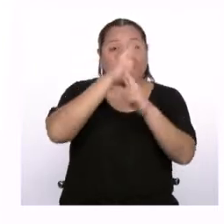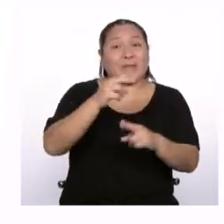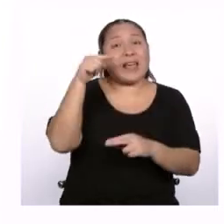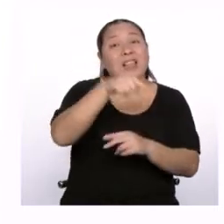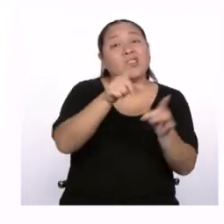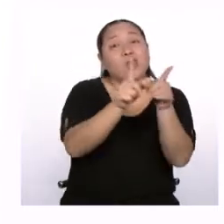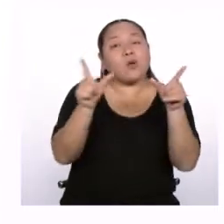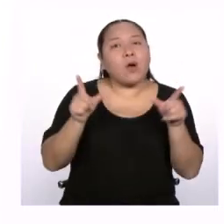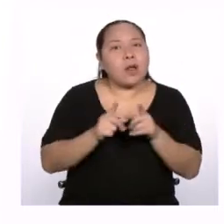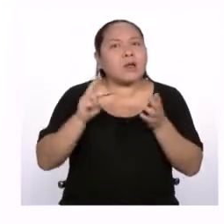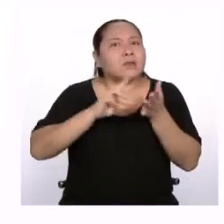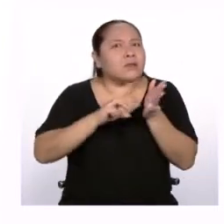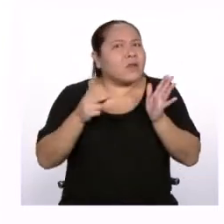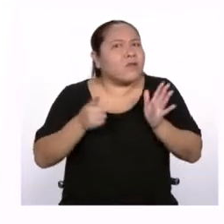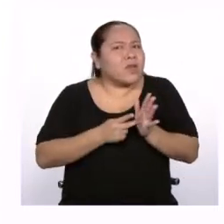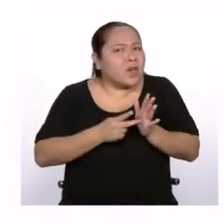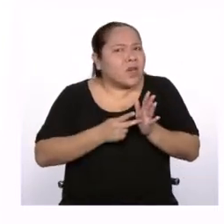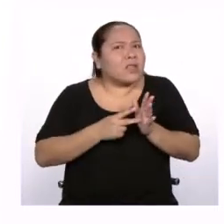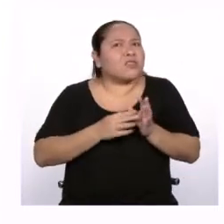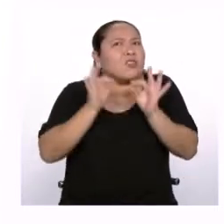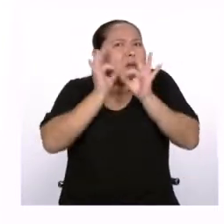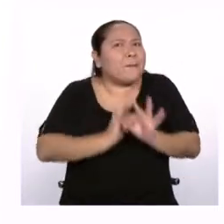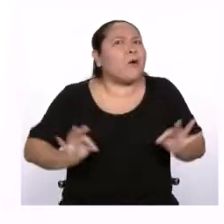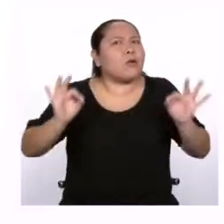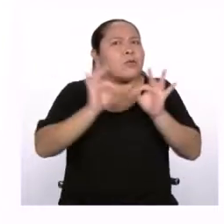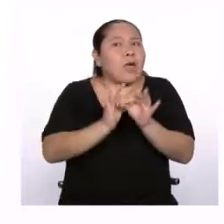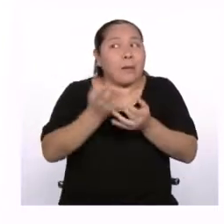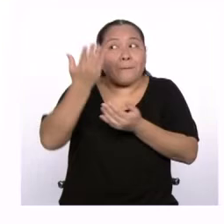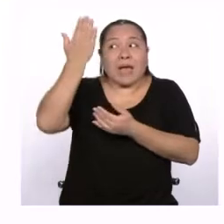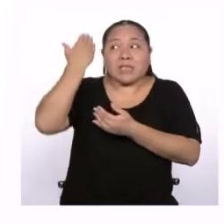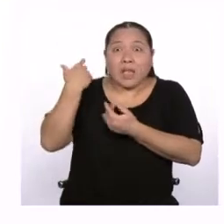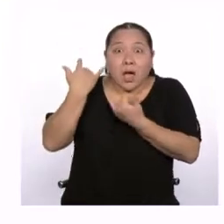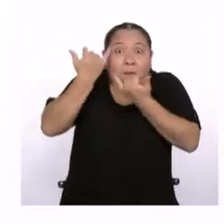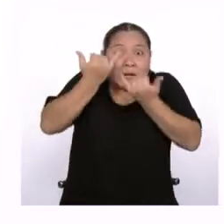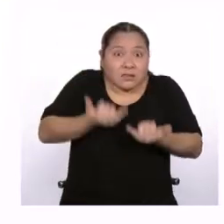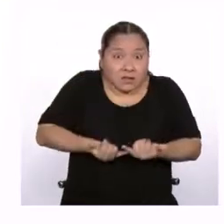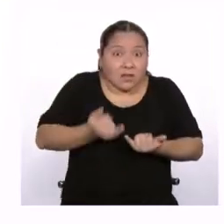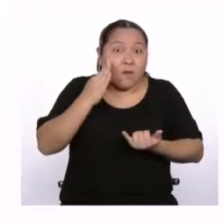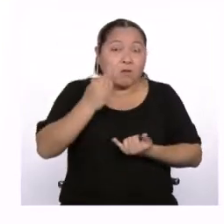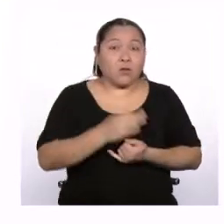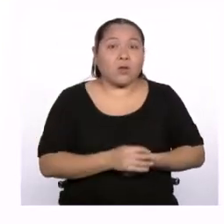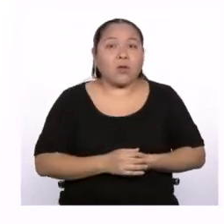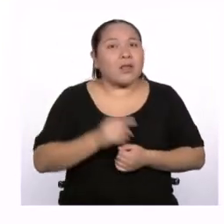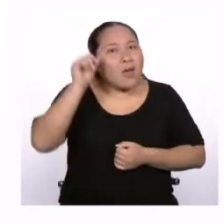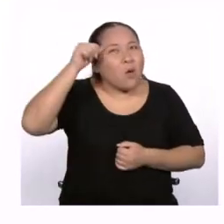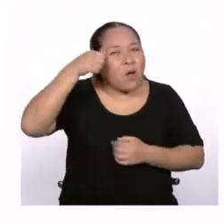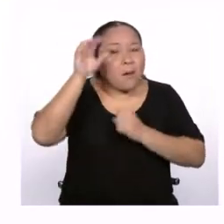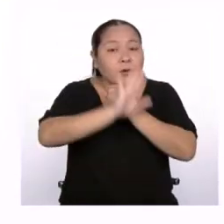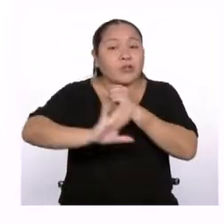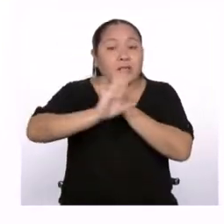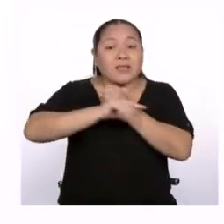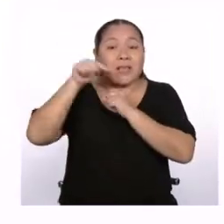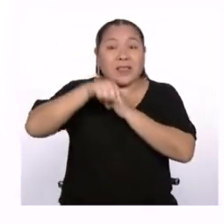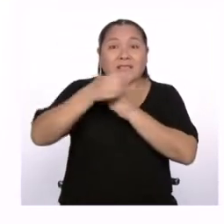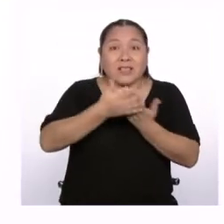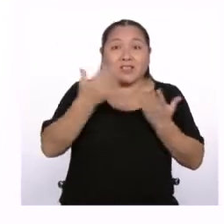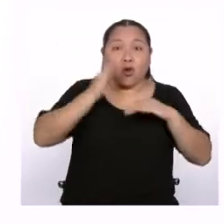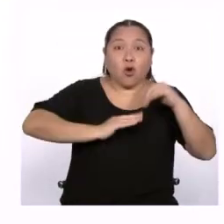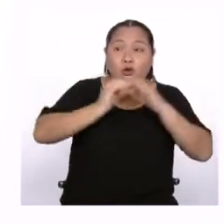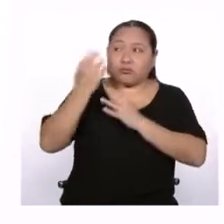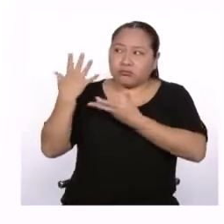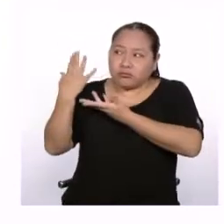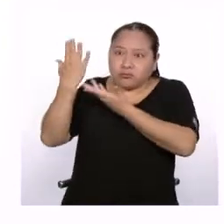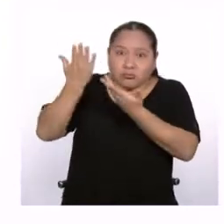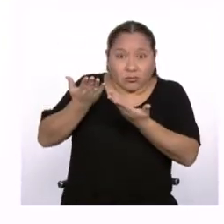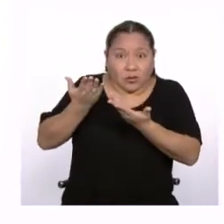significan tanto para nuestro pasado y presente. Y recuerden, proteger el legado de nuestros antepasados es la tarea de